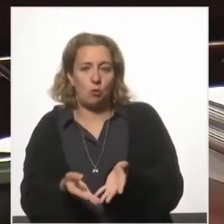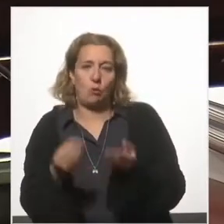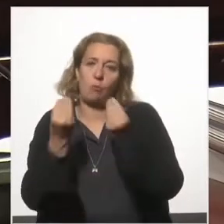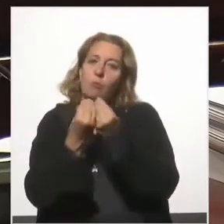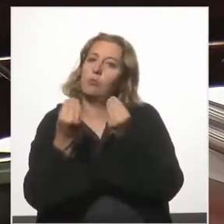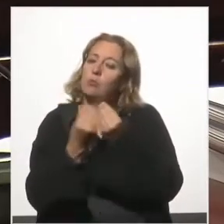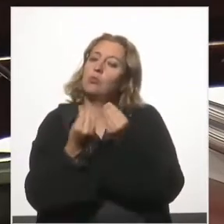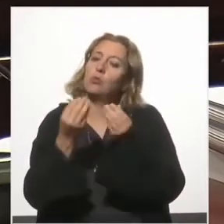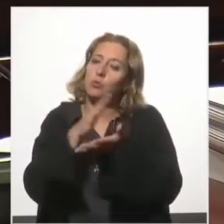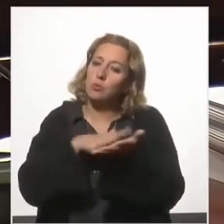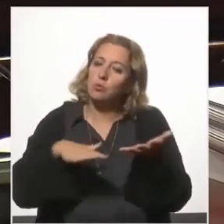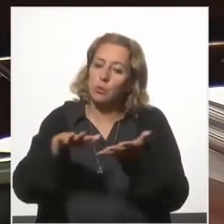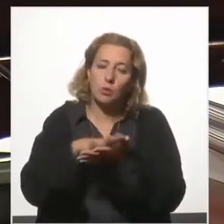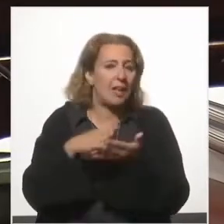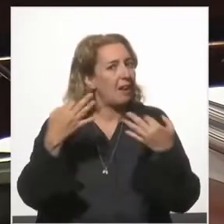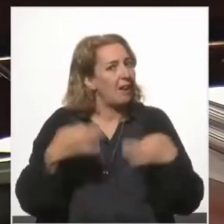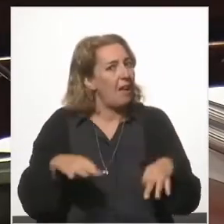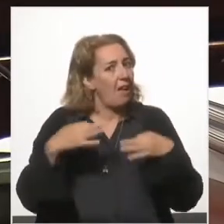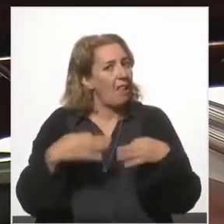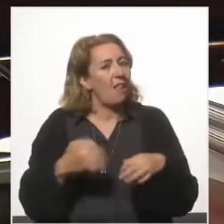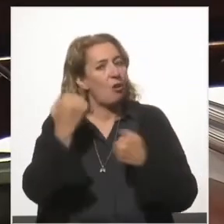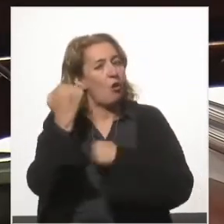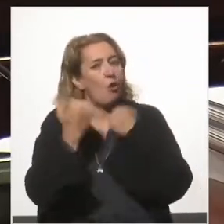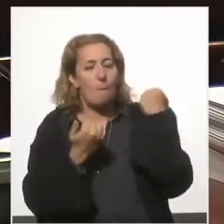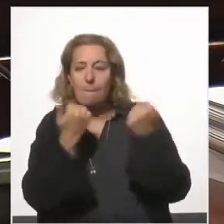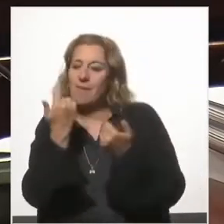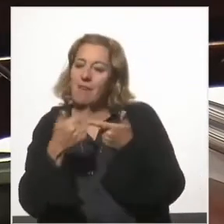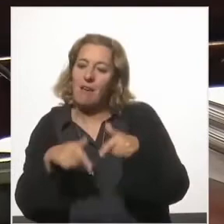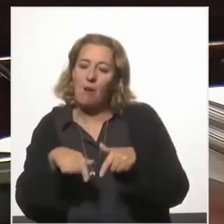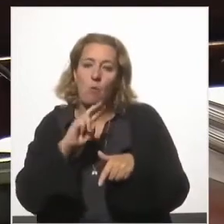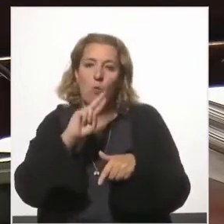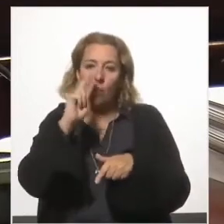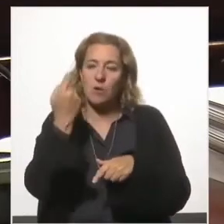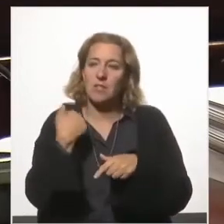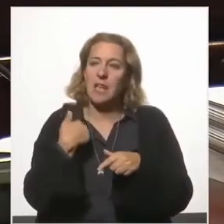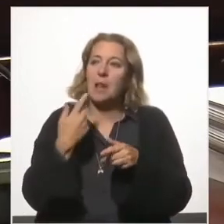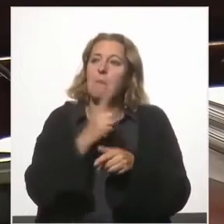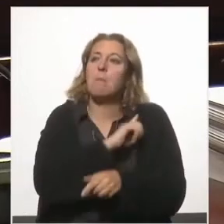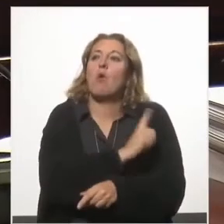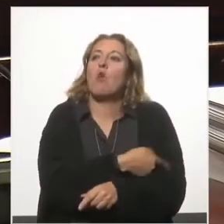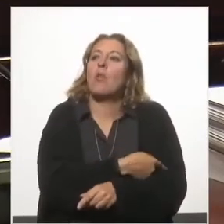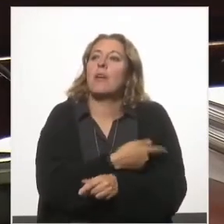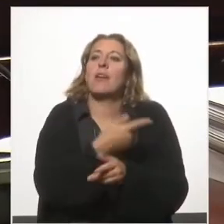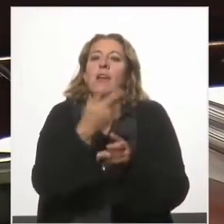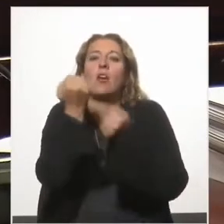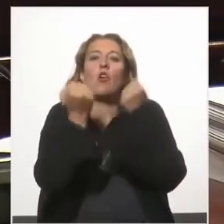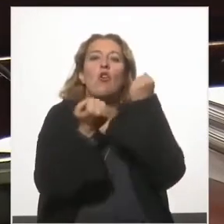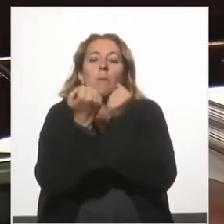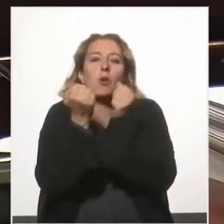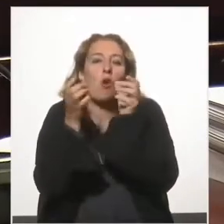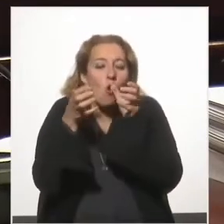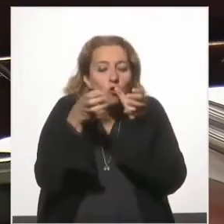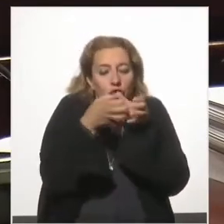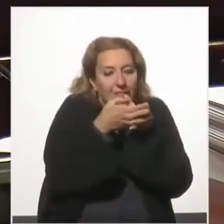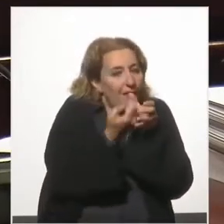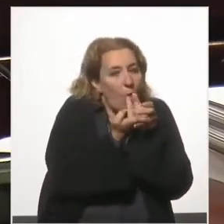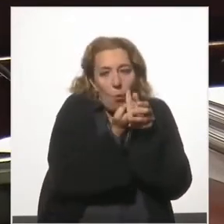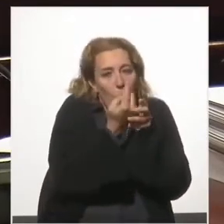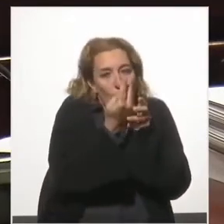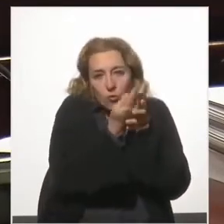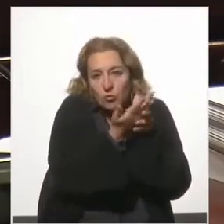campos de la realidad económica nacional, es que el poder económico concentrado desplaza a los pequeños y medianos